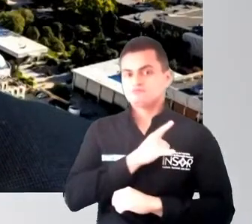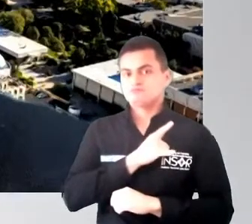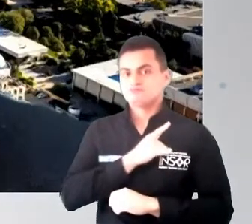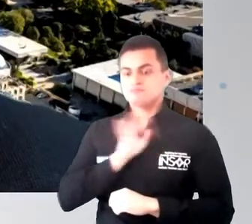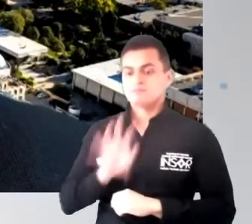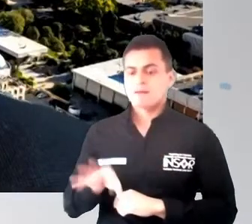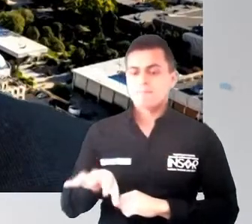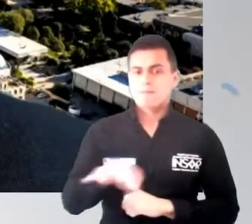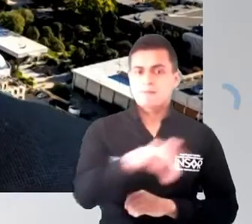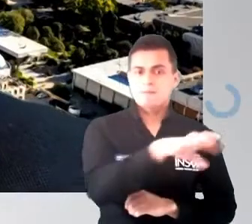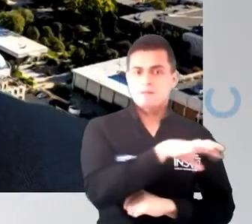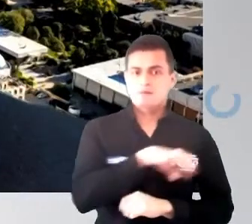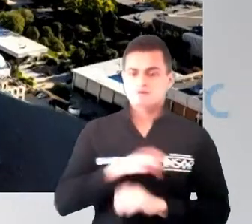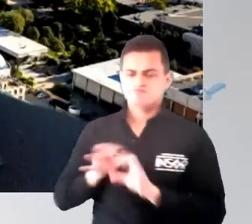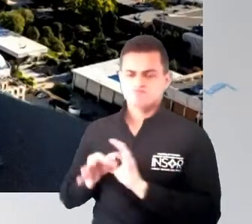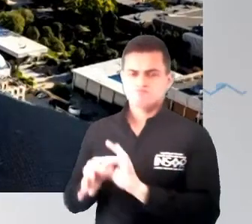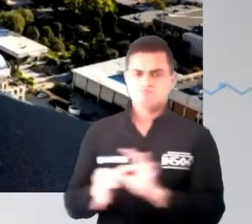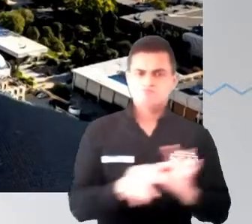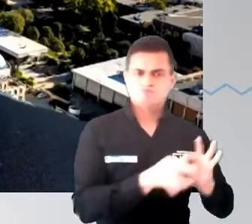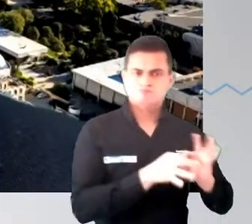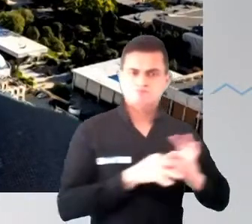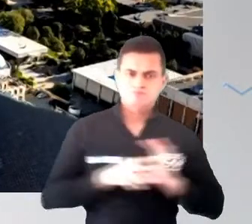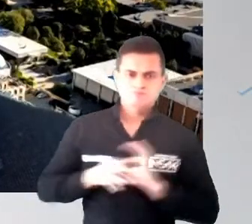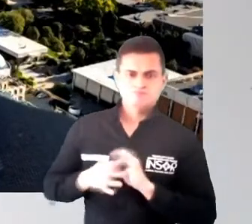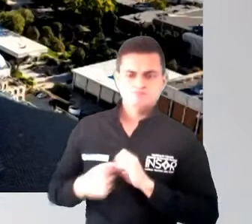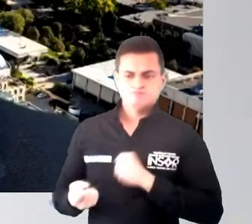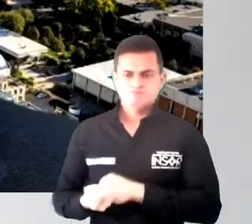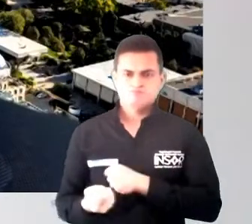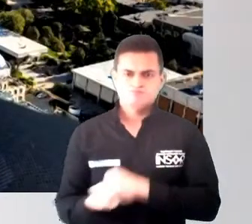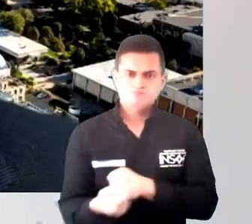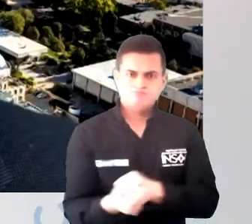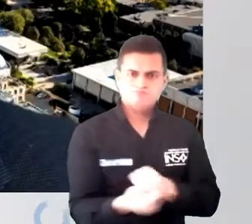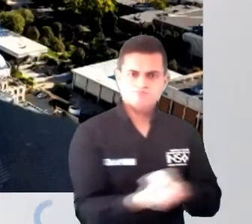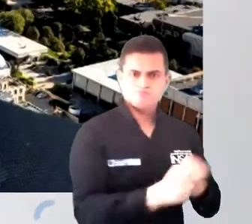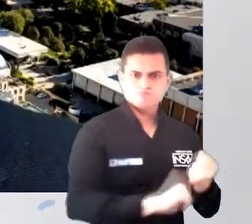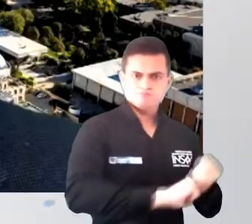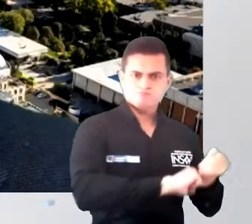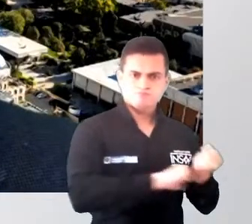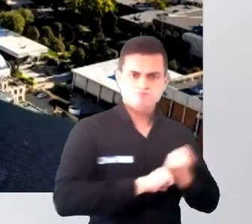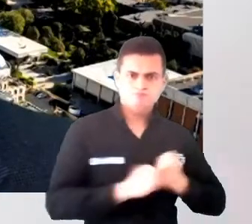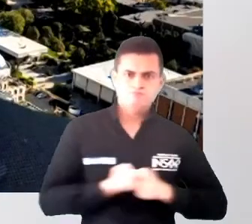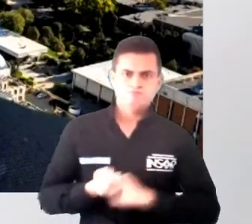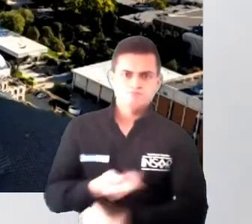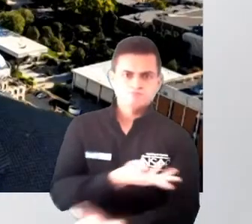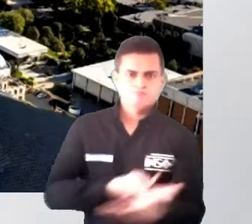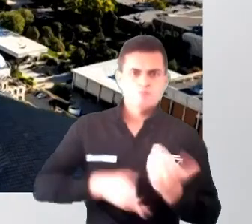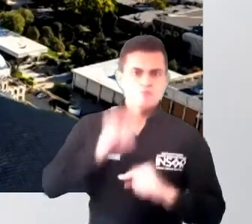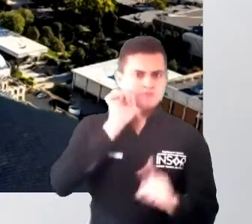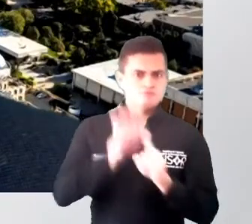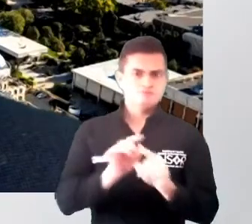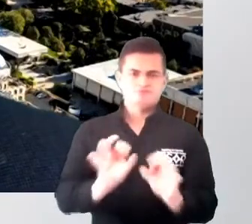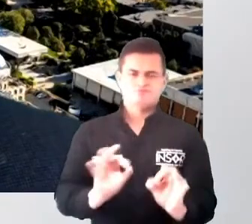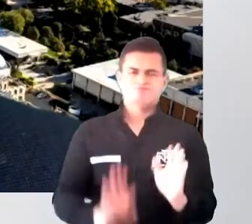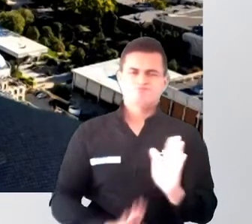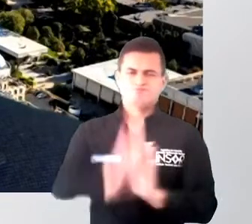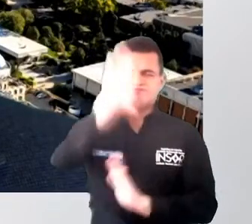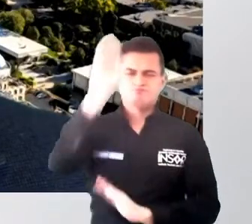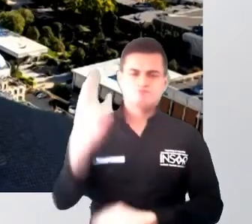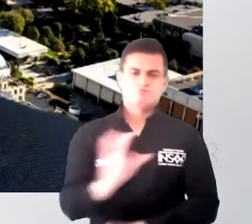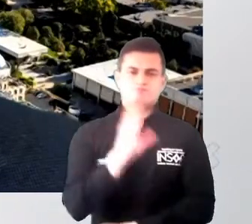colaborando juntas, en conjunto, para crear algo increíble para Colombia. Por lo tanto,